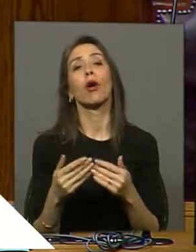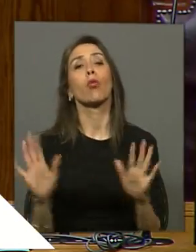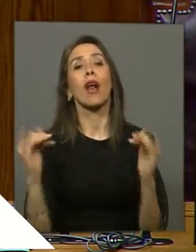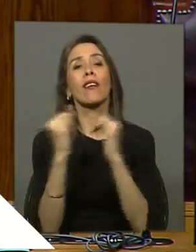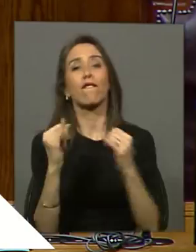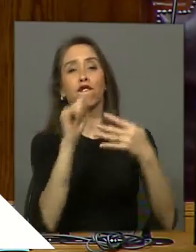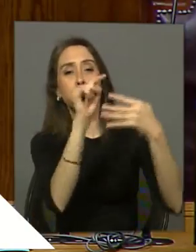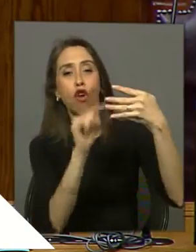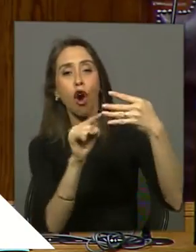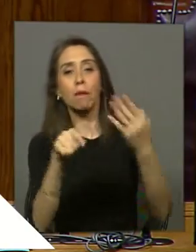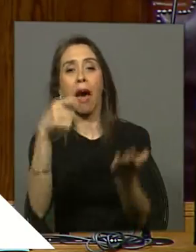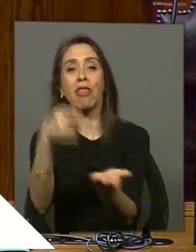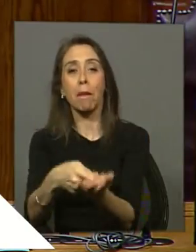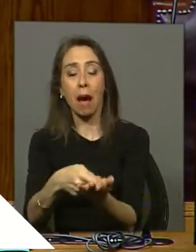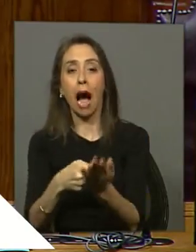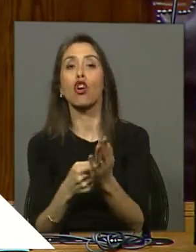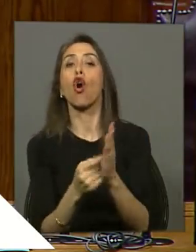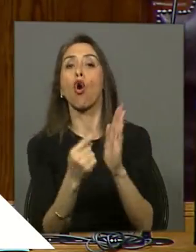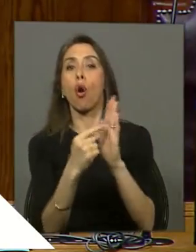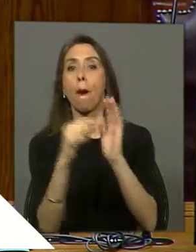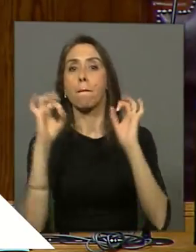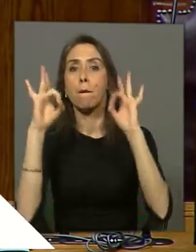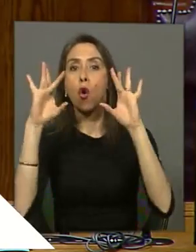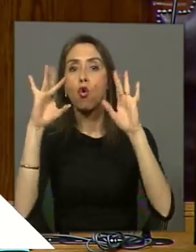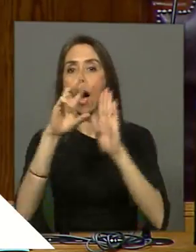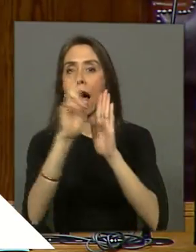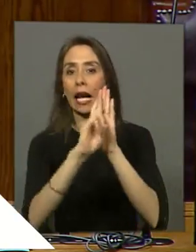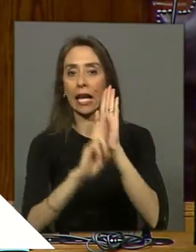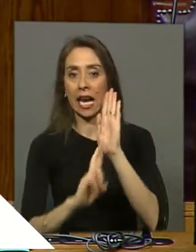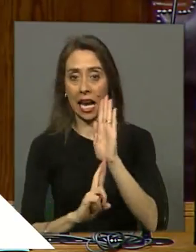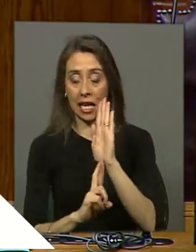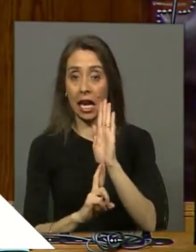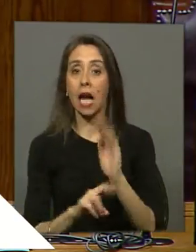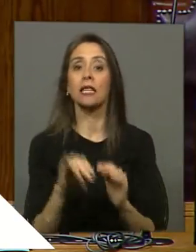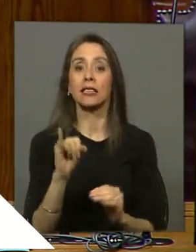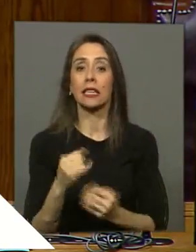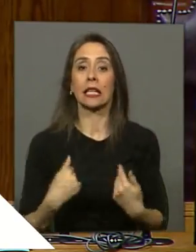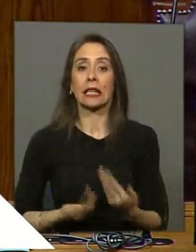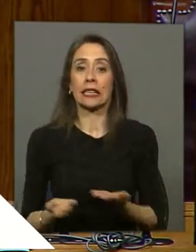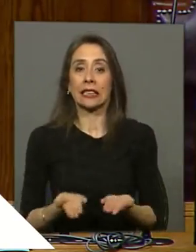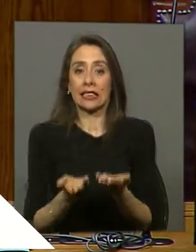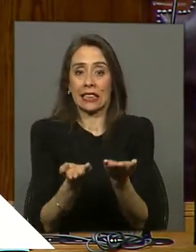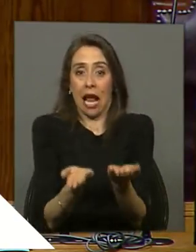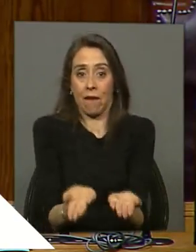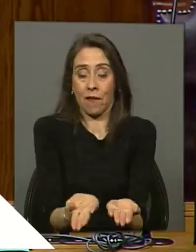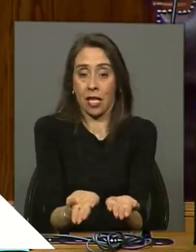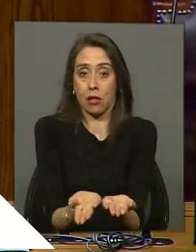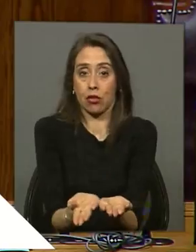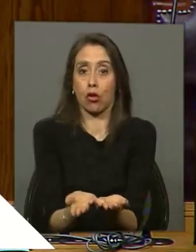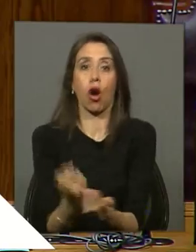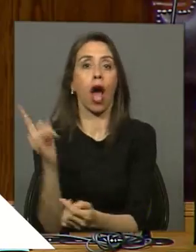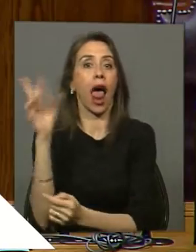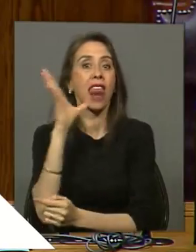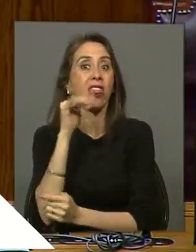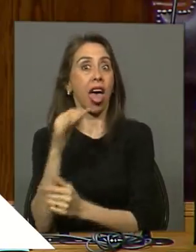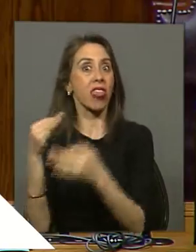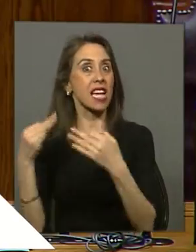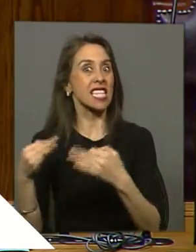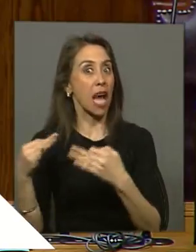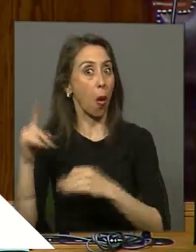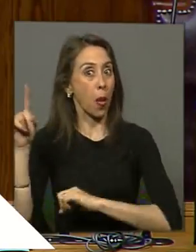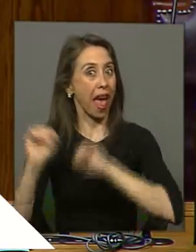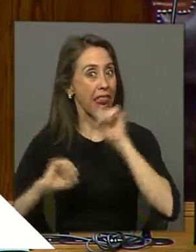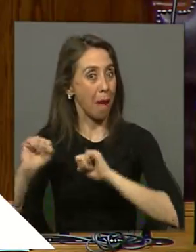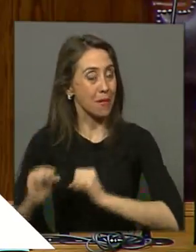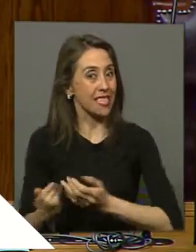pago que utilicen, se regirá por la siguiente regla y establece el proyecto. Si con ocasión del servicio y como consecuencia de la falta de medidas de seguridad adecuadas